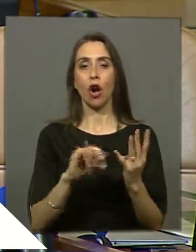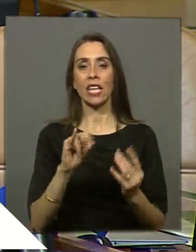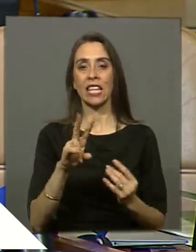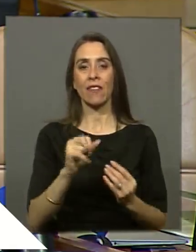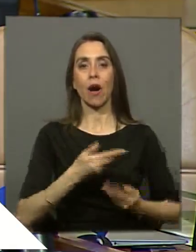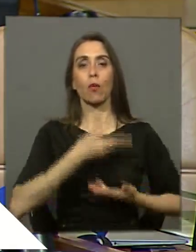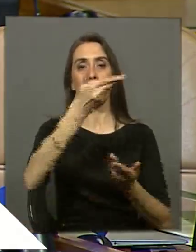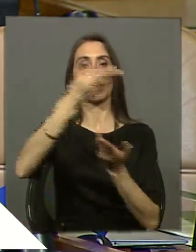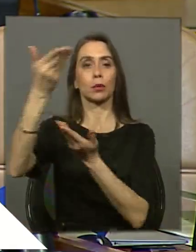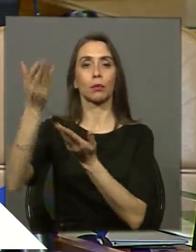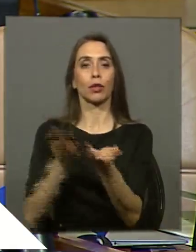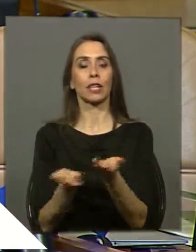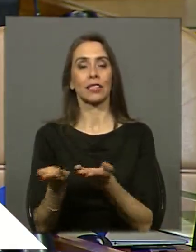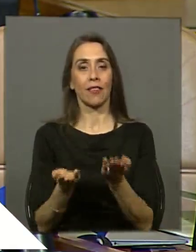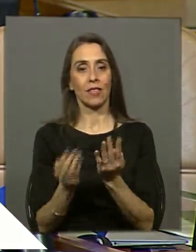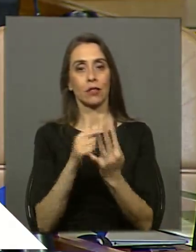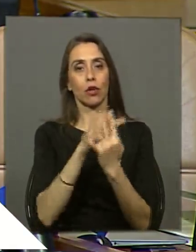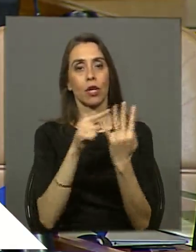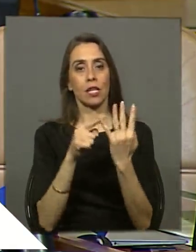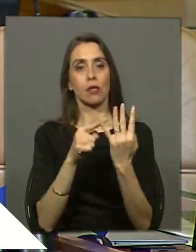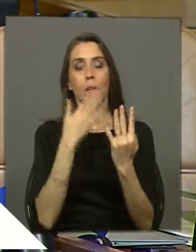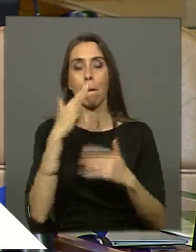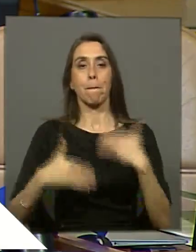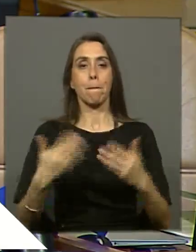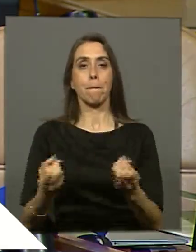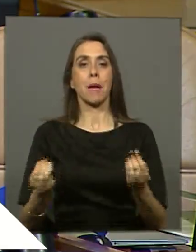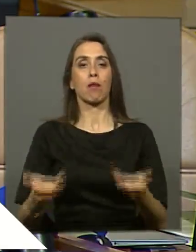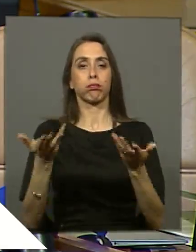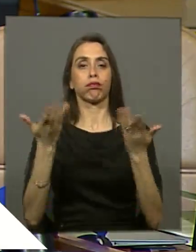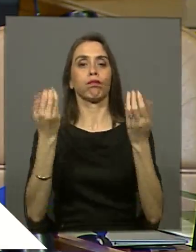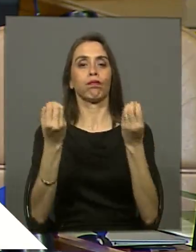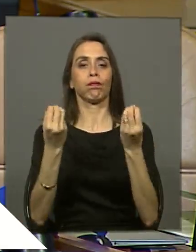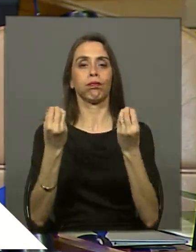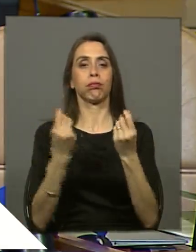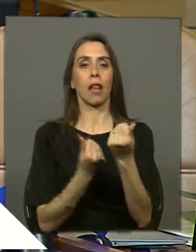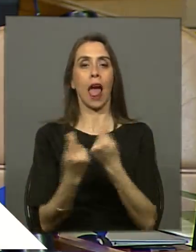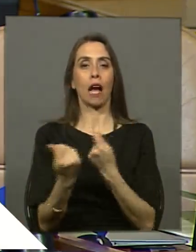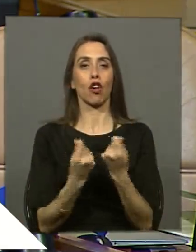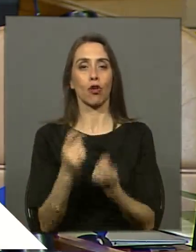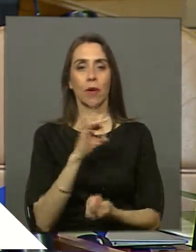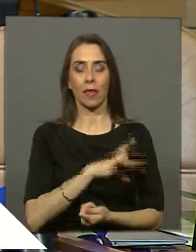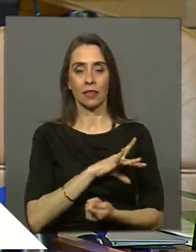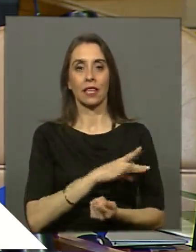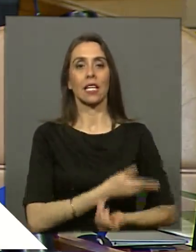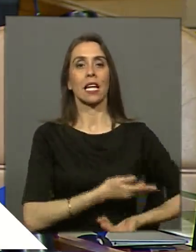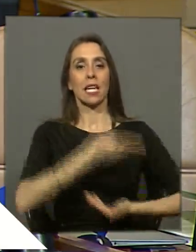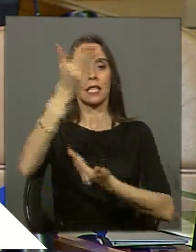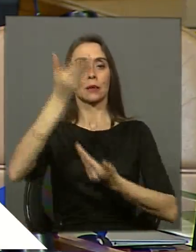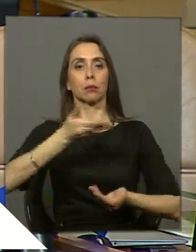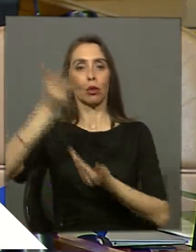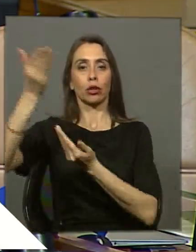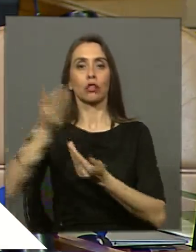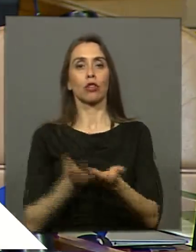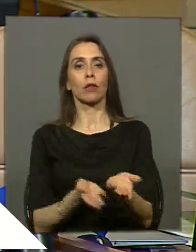servicios claramente van en la línea de hacer más dinámica nuestra economía y nuestras exportaciones de servicios